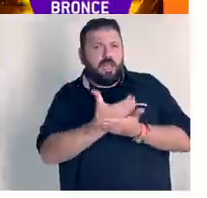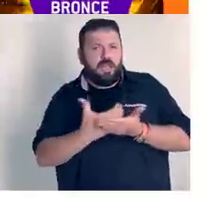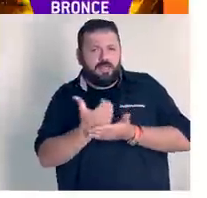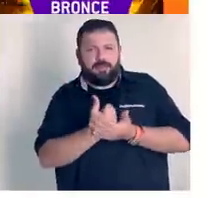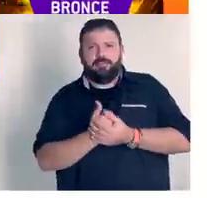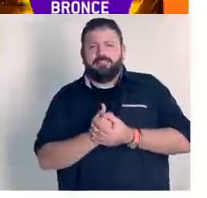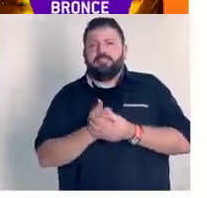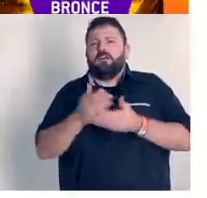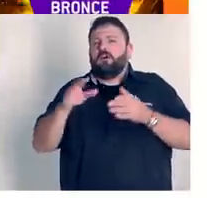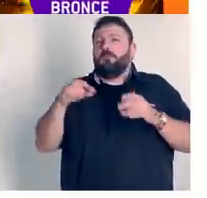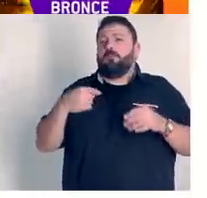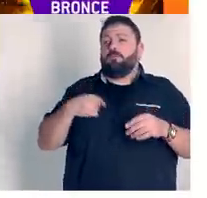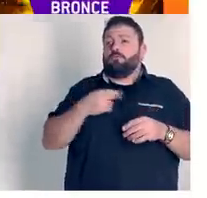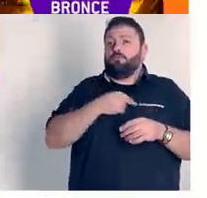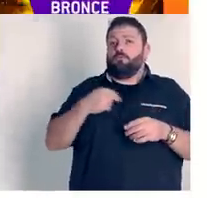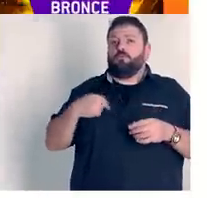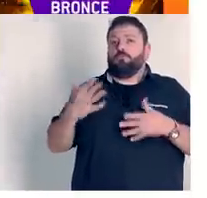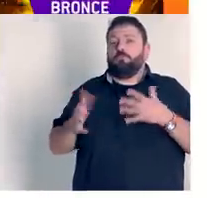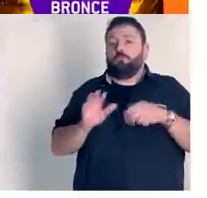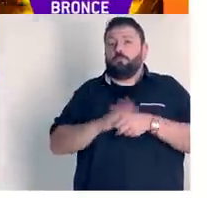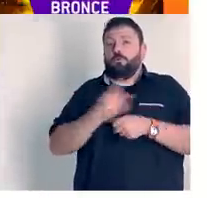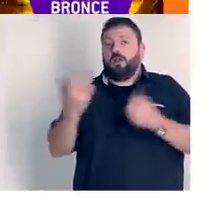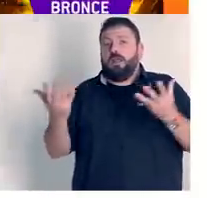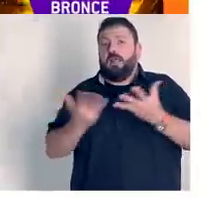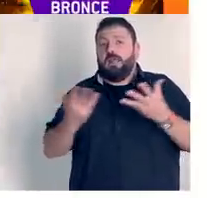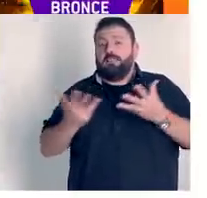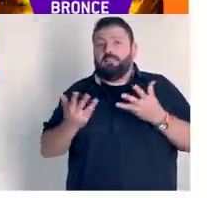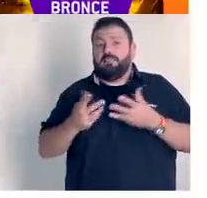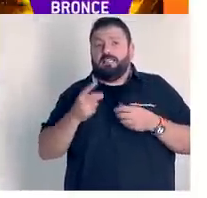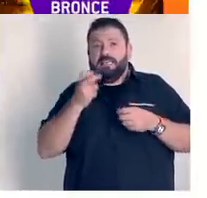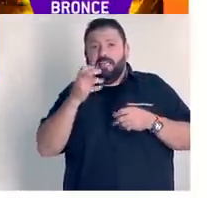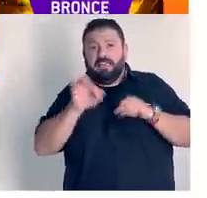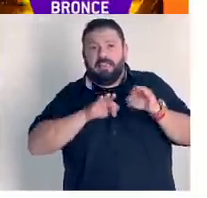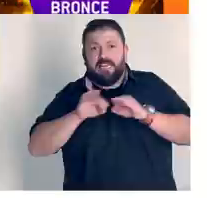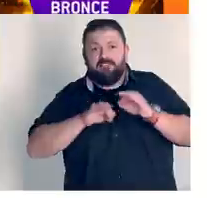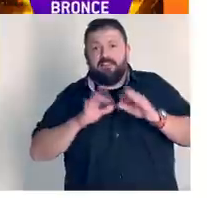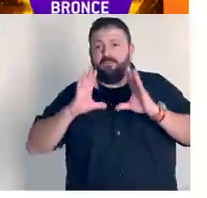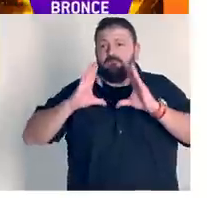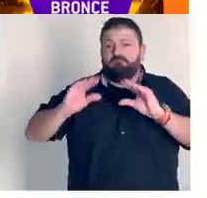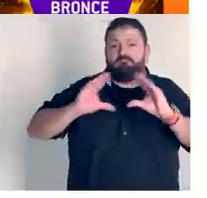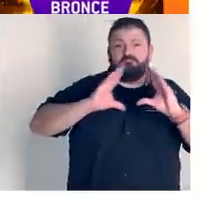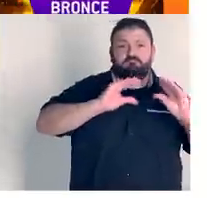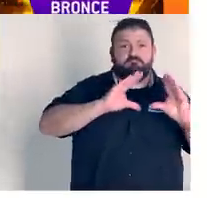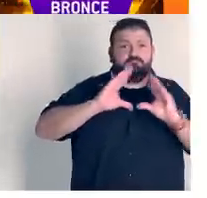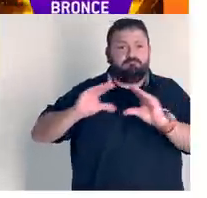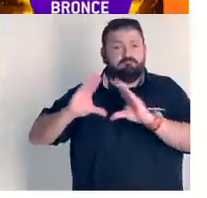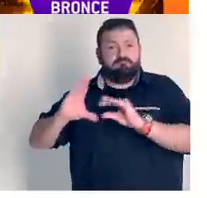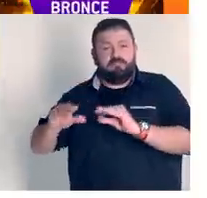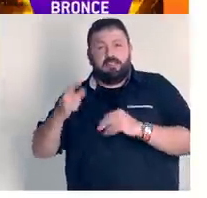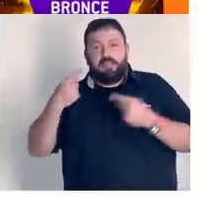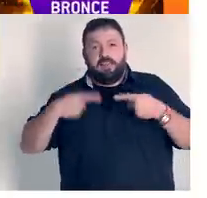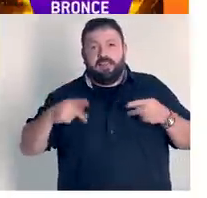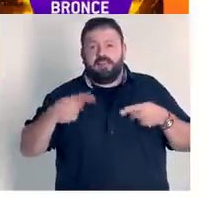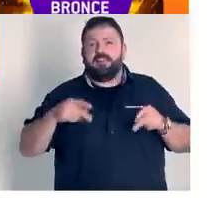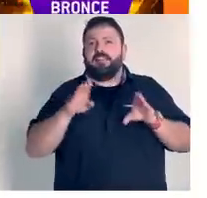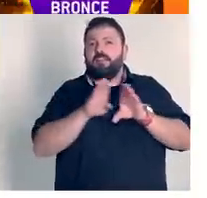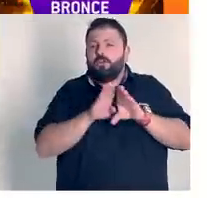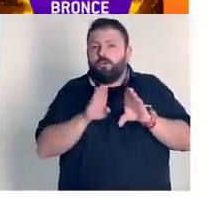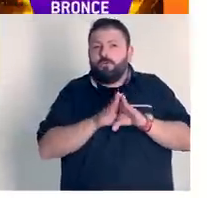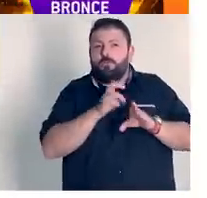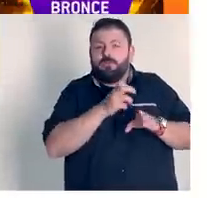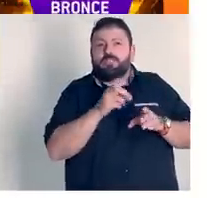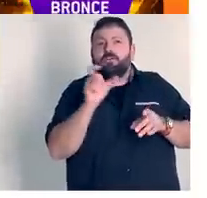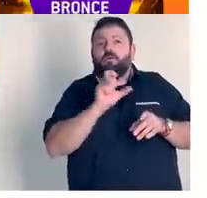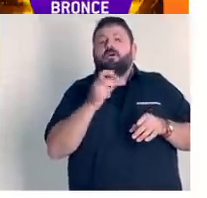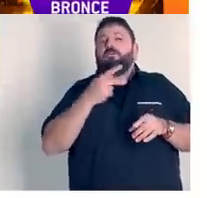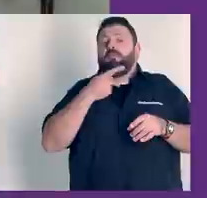el trabajo de enseñarle a la gente la oportunidad de OmniLife como herramienta de trabajo cuando a ellos les